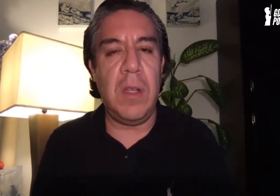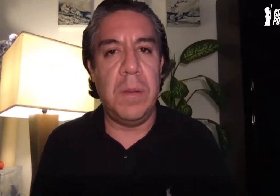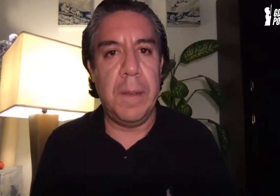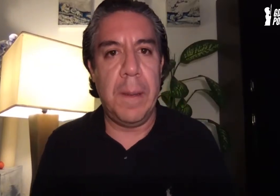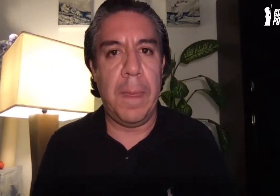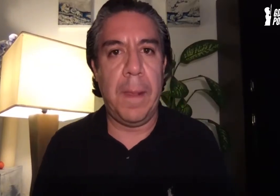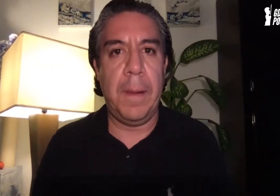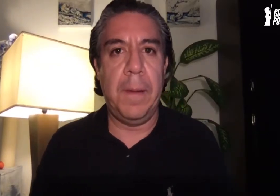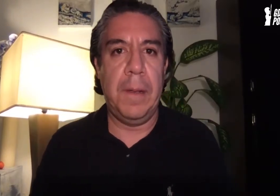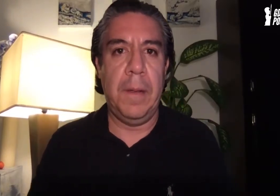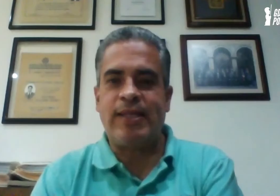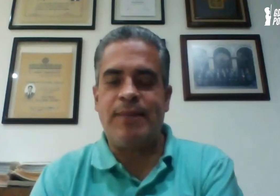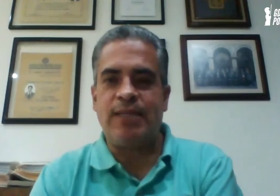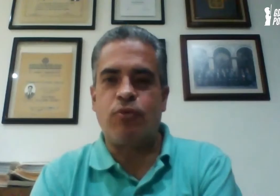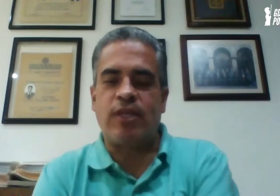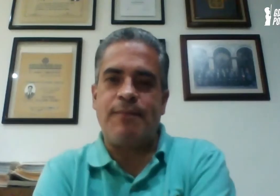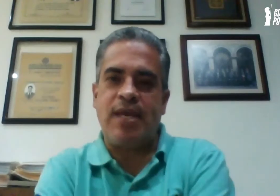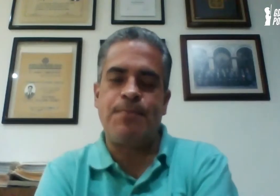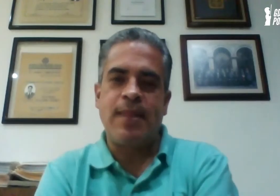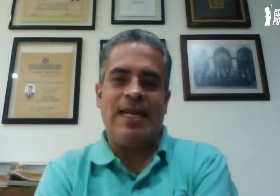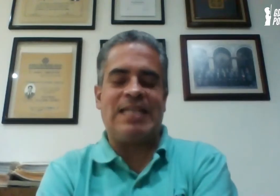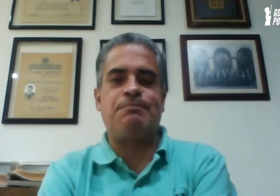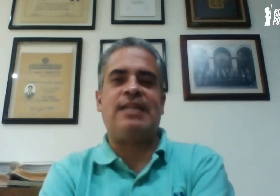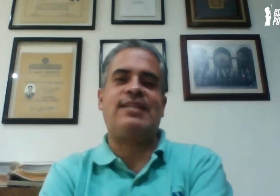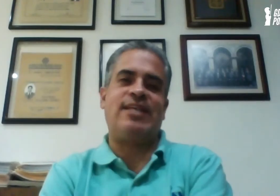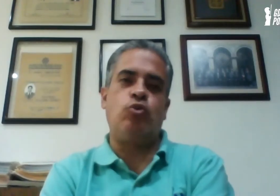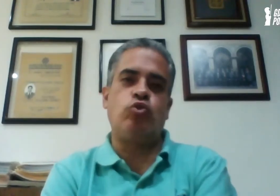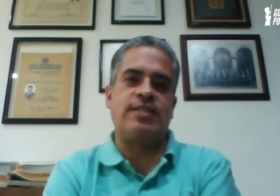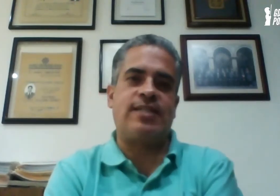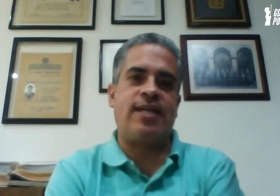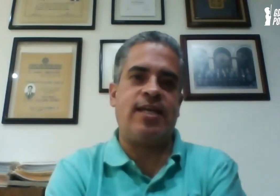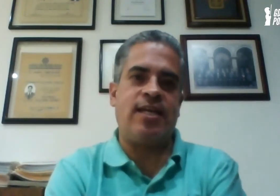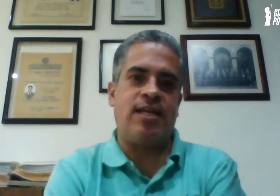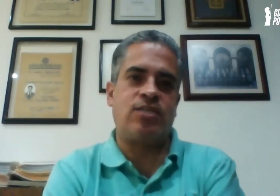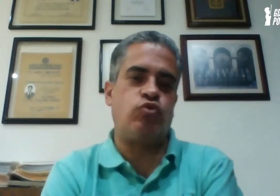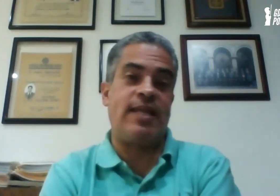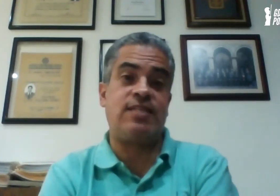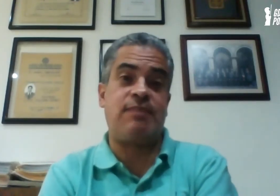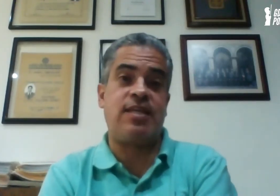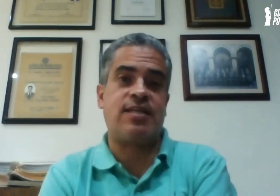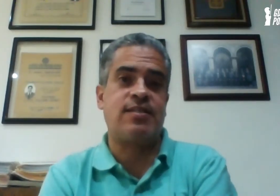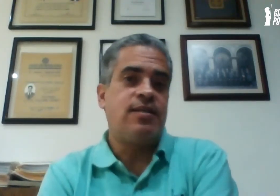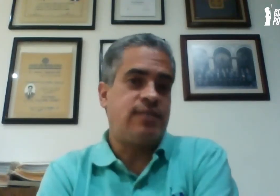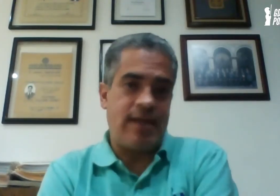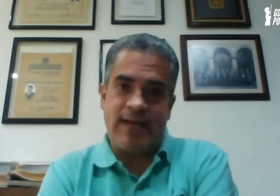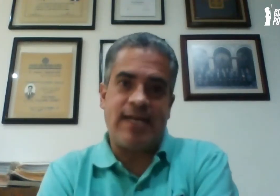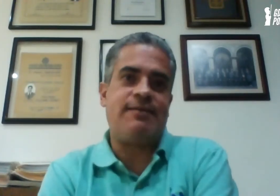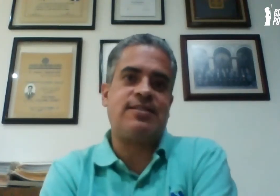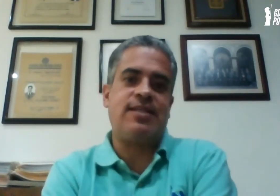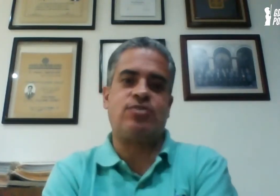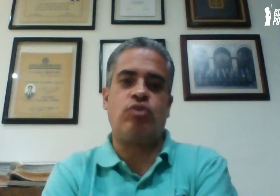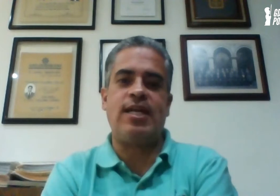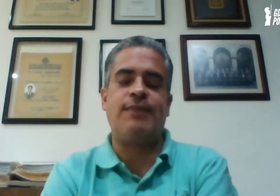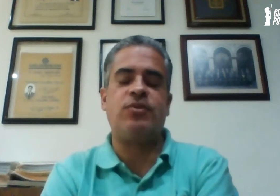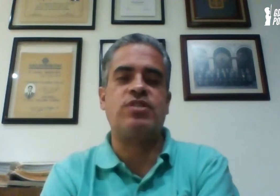públicas, Fernando? Oh, fuertemente, porque también las plantas de luz que están en las unidades médicas trabajan a